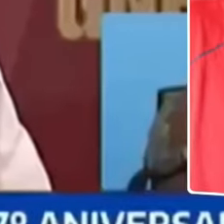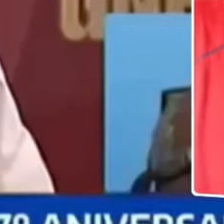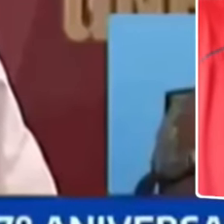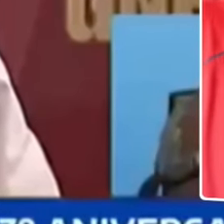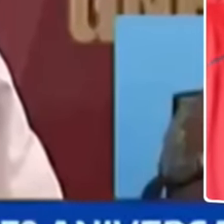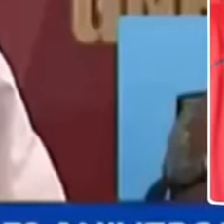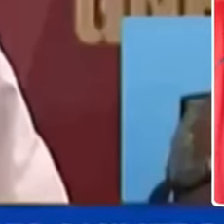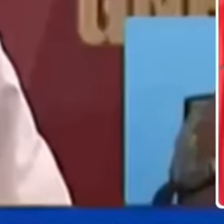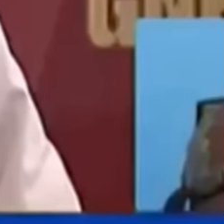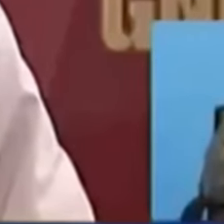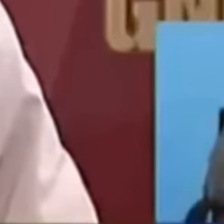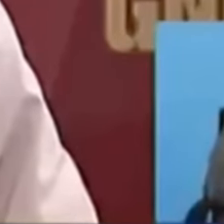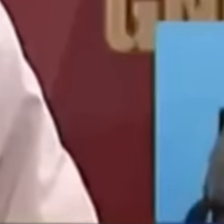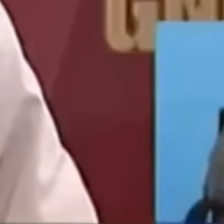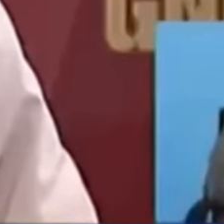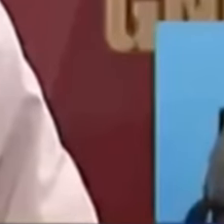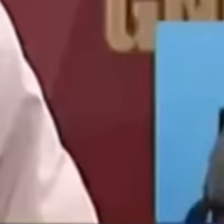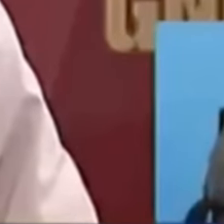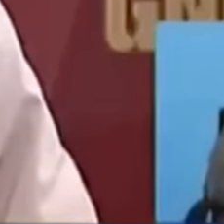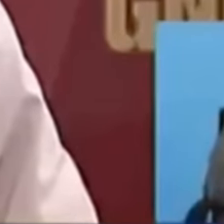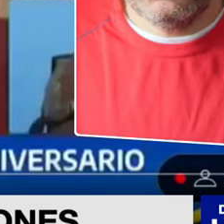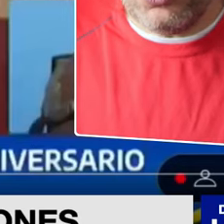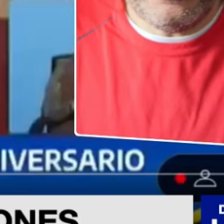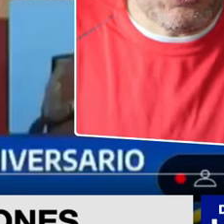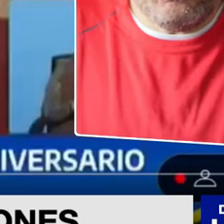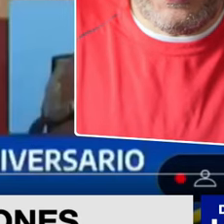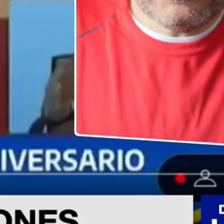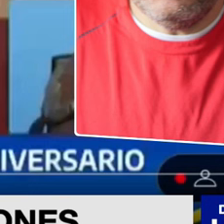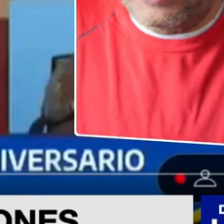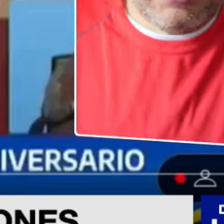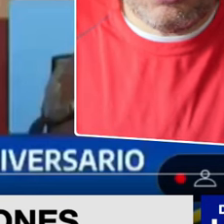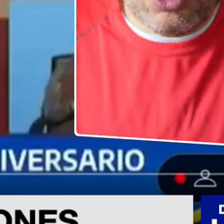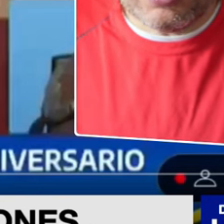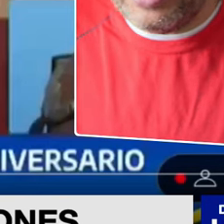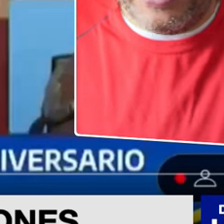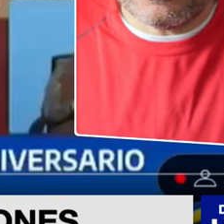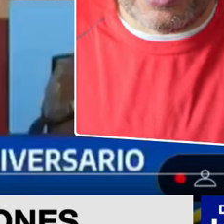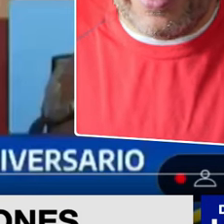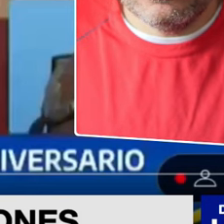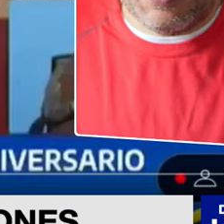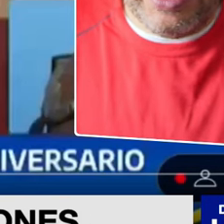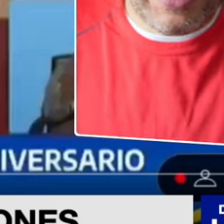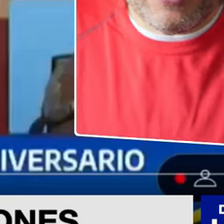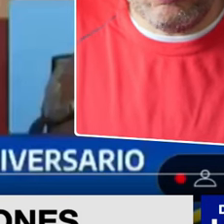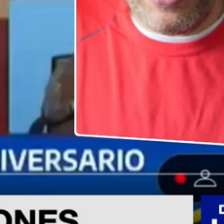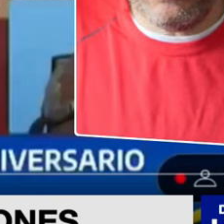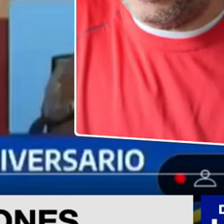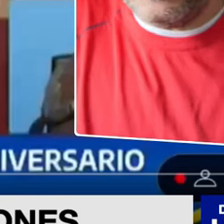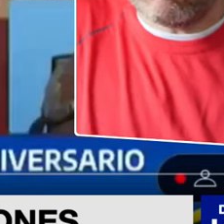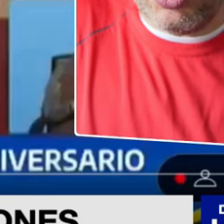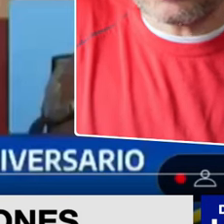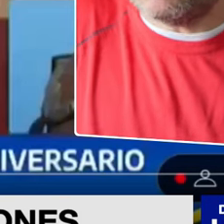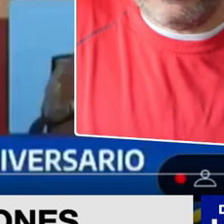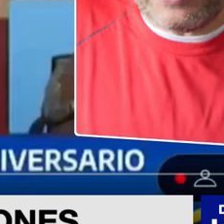poder culpar de lo que está sucediendo en Venezuela a quien sea hoy culpa a tiktok e Instagram también ha culpado a